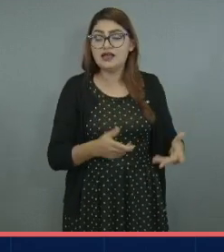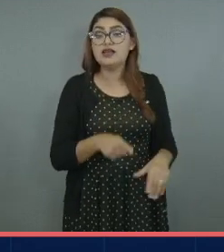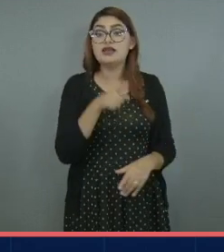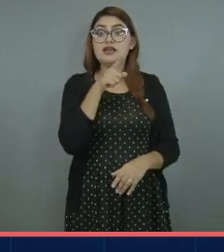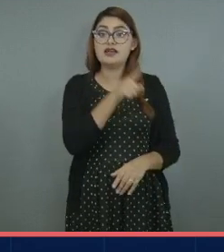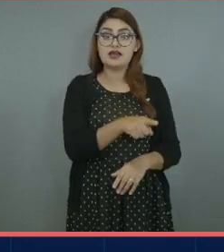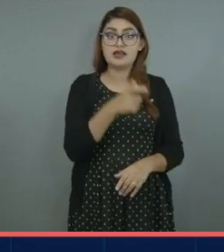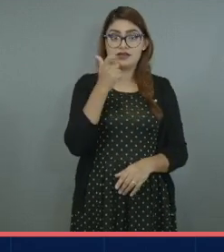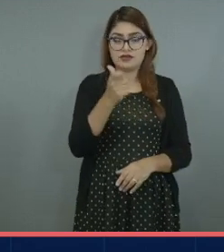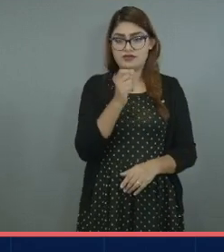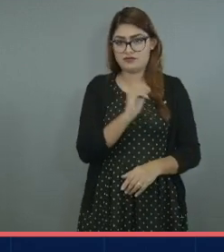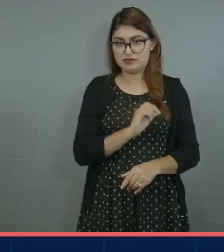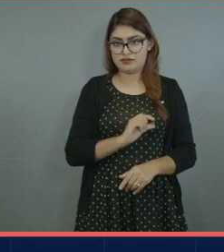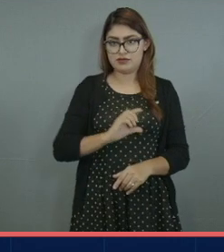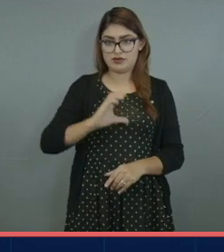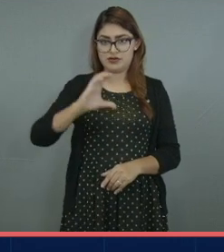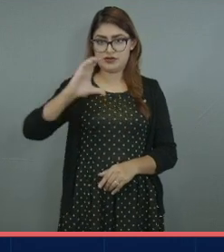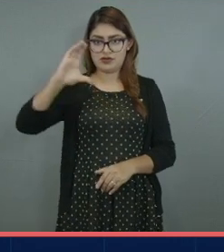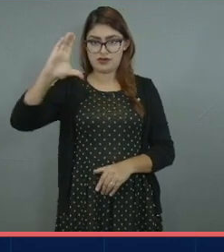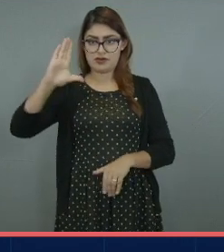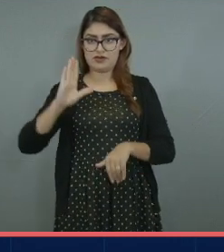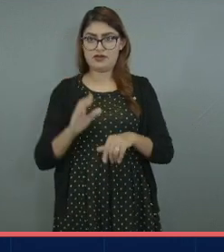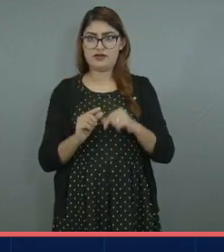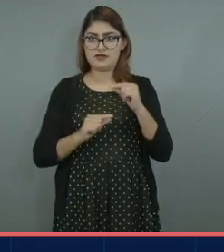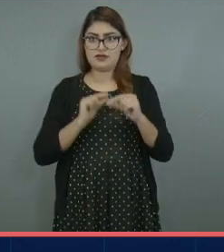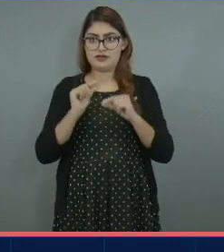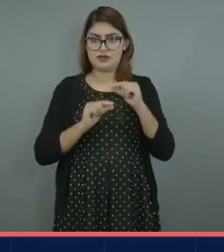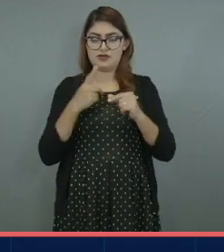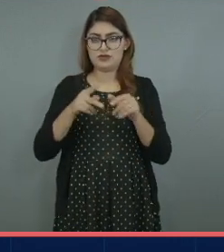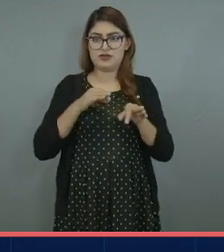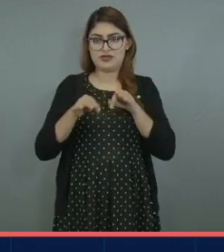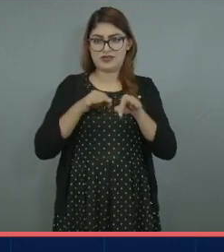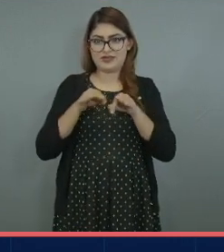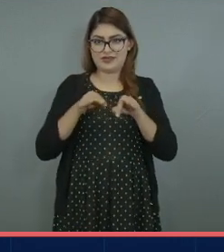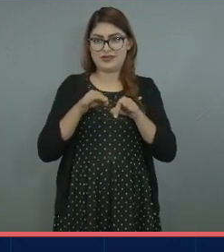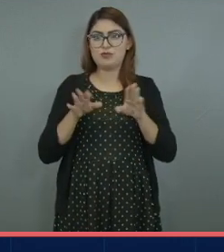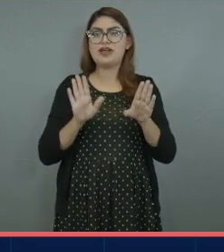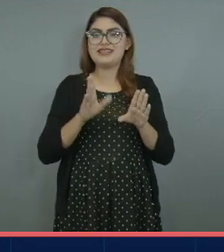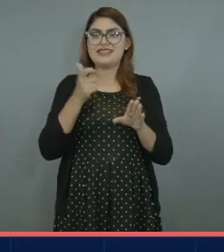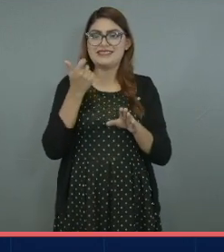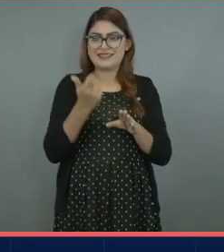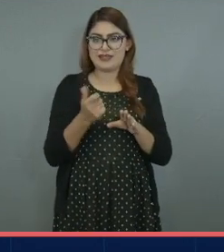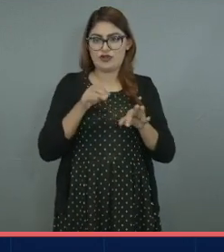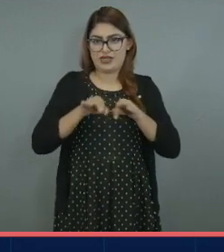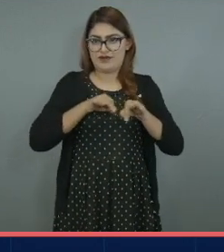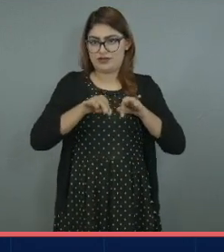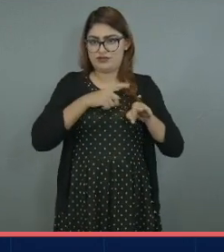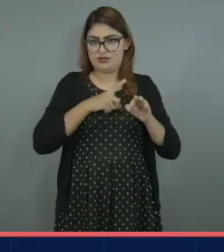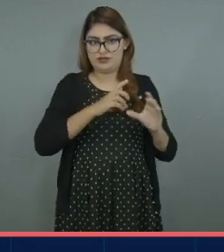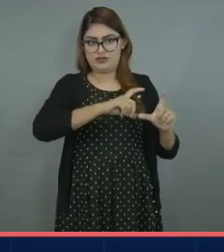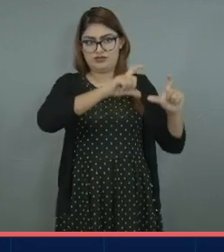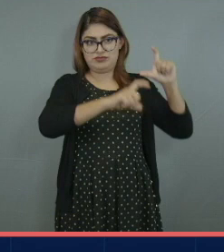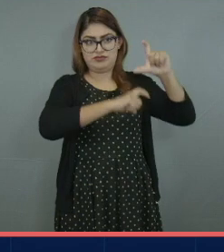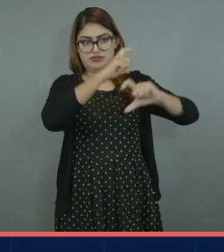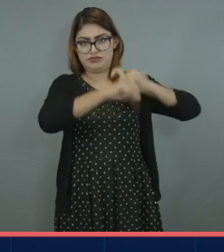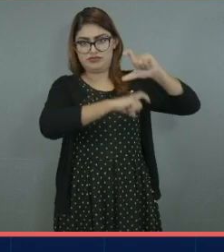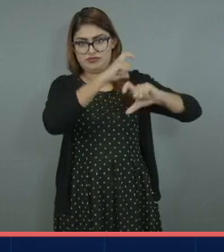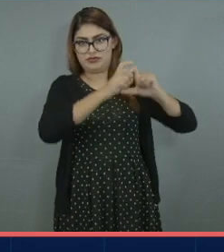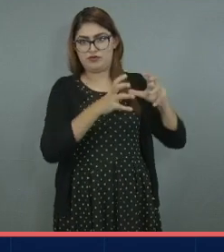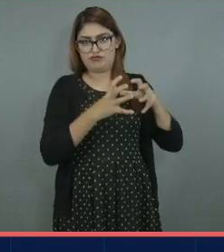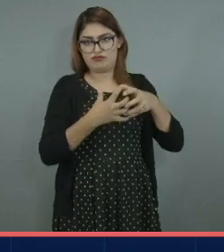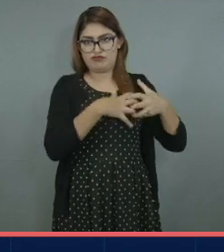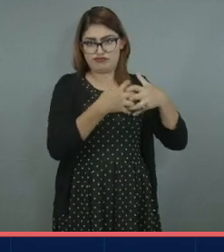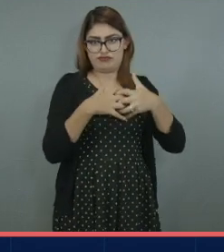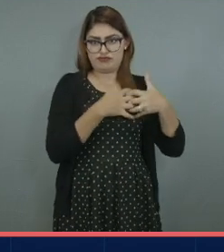tu dinero, pone a trabajar tu dinero para que se vaya multiplicando y vaya brincando como está brincando la bolsita en estos